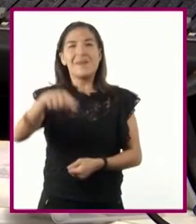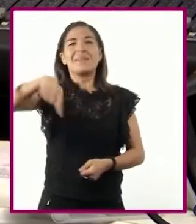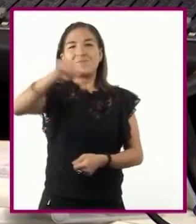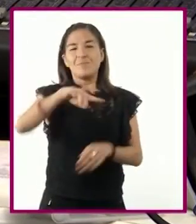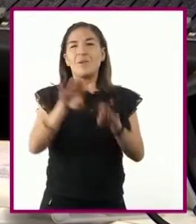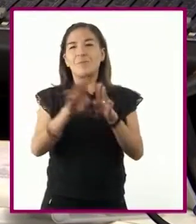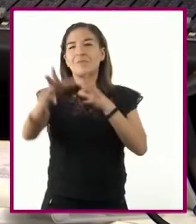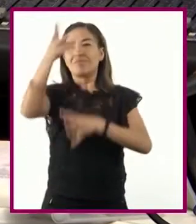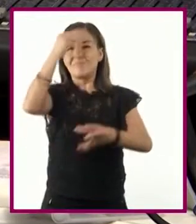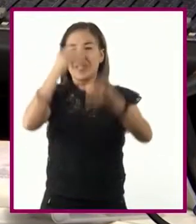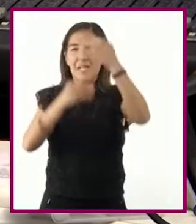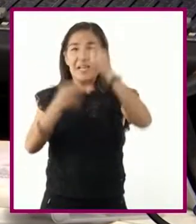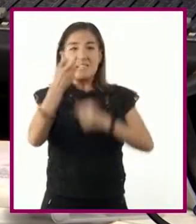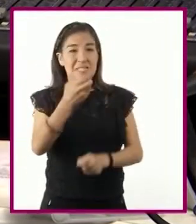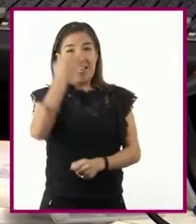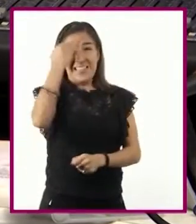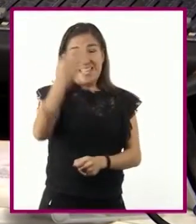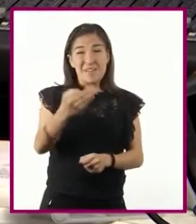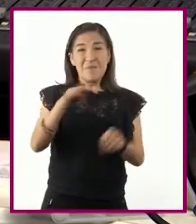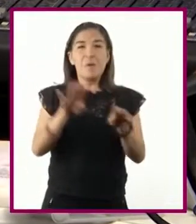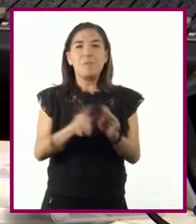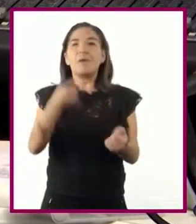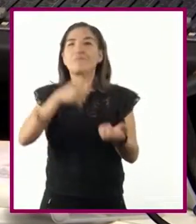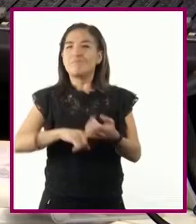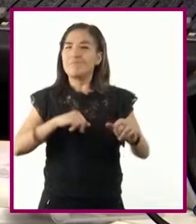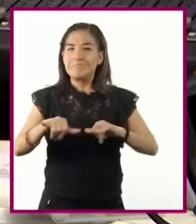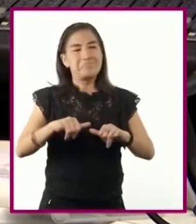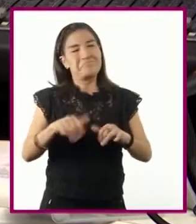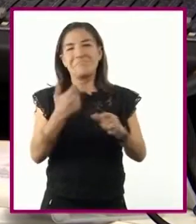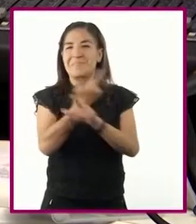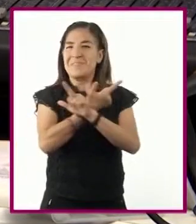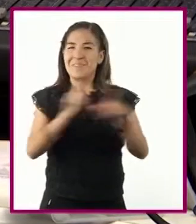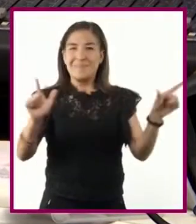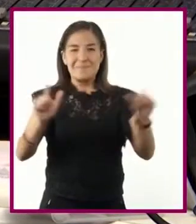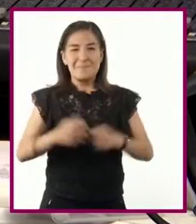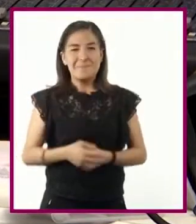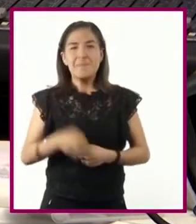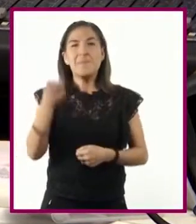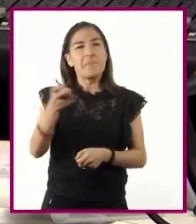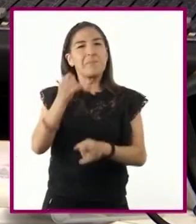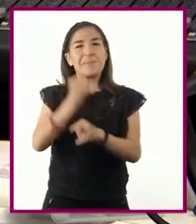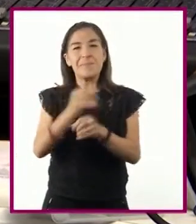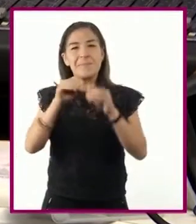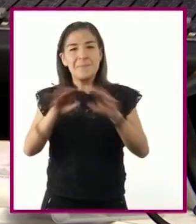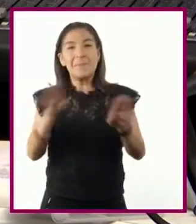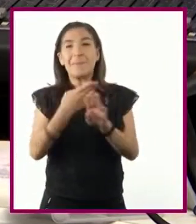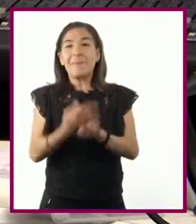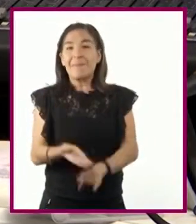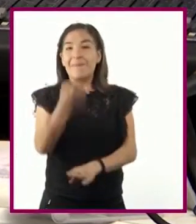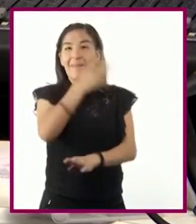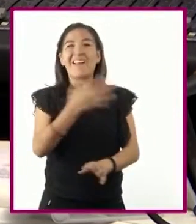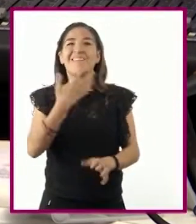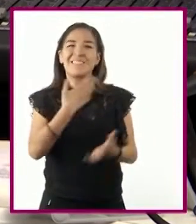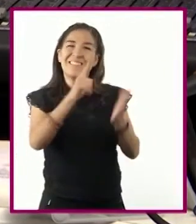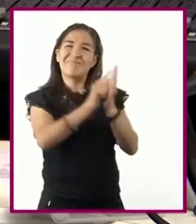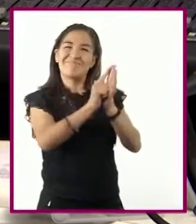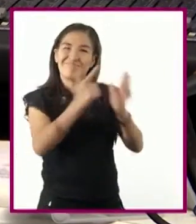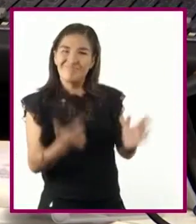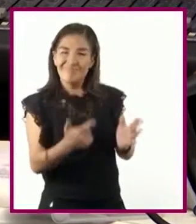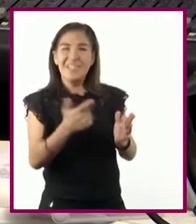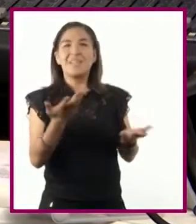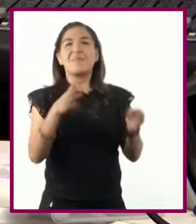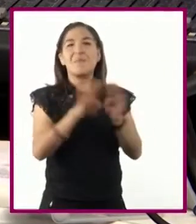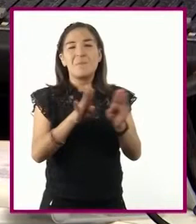el tiempo ni las distancias geográficas. La información que antes estaba contenida en libros,